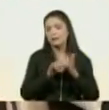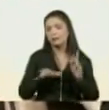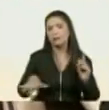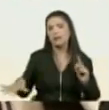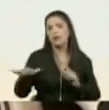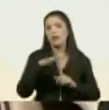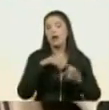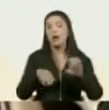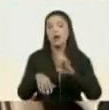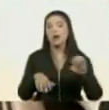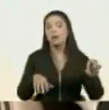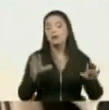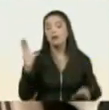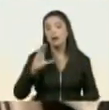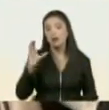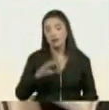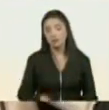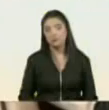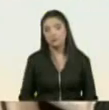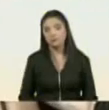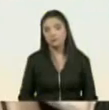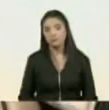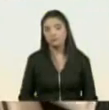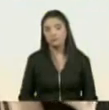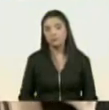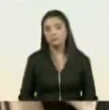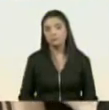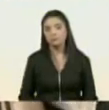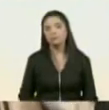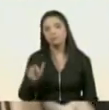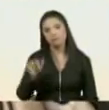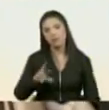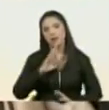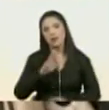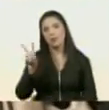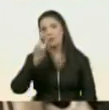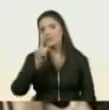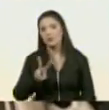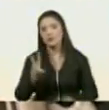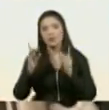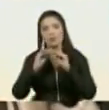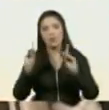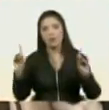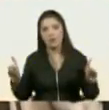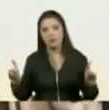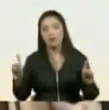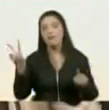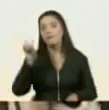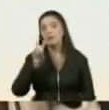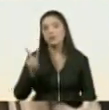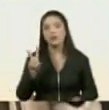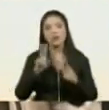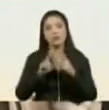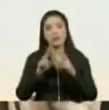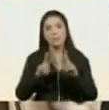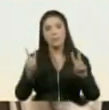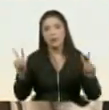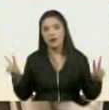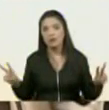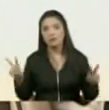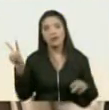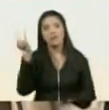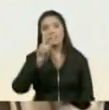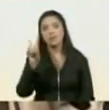de la ciudad de Caracas, aquí tienen la respuesta de la Venezuela democrática, de la Venezuela de paz, de la Venezuela